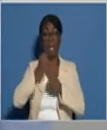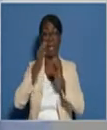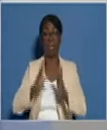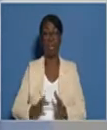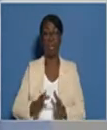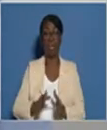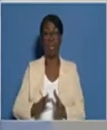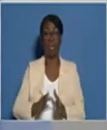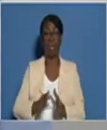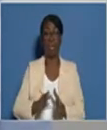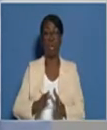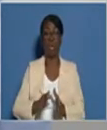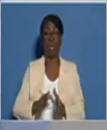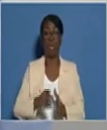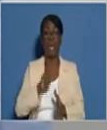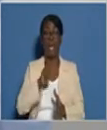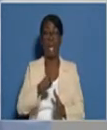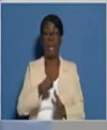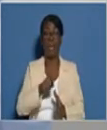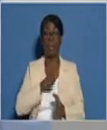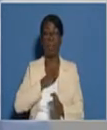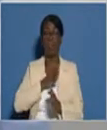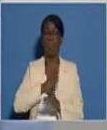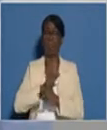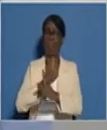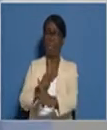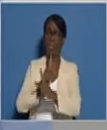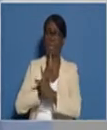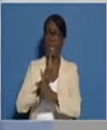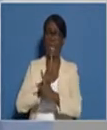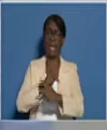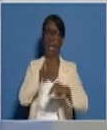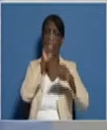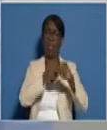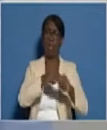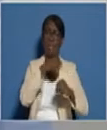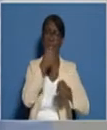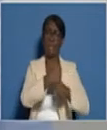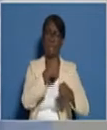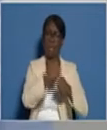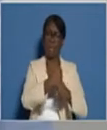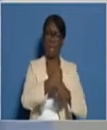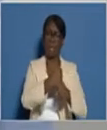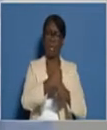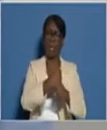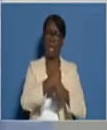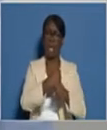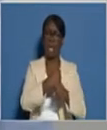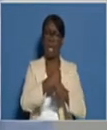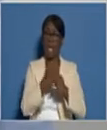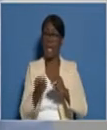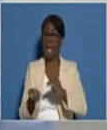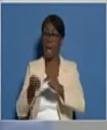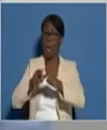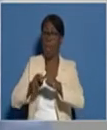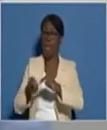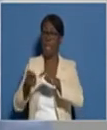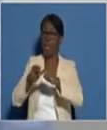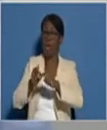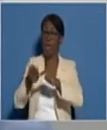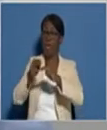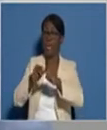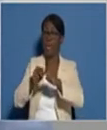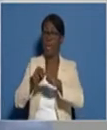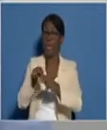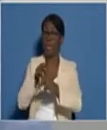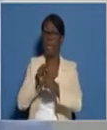hemos establecido acciones en vías de proteger empleos y de que no se produzcan aumentos desproporcionados en las cifras de